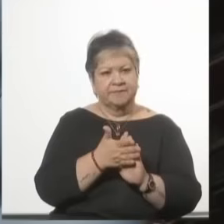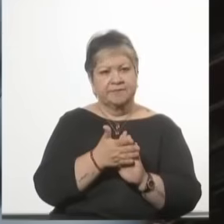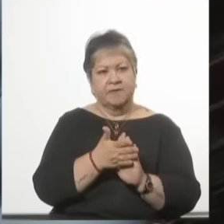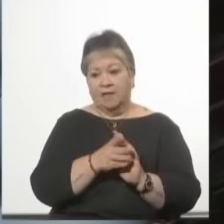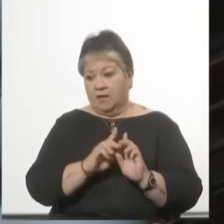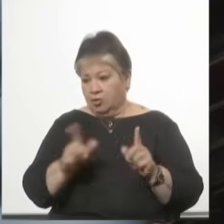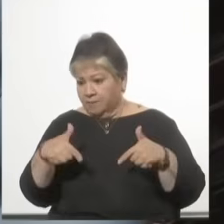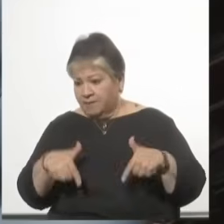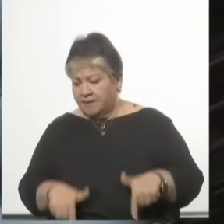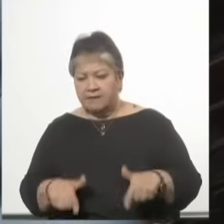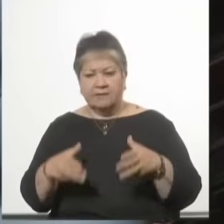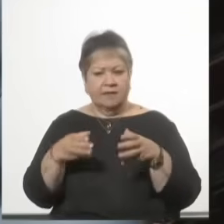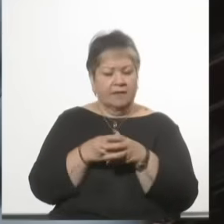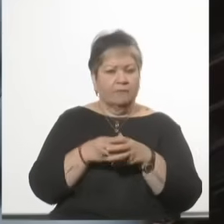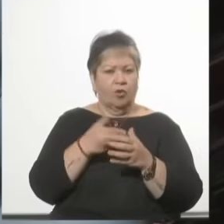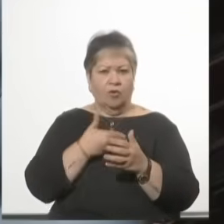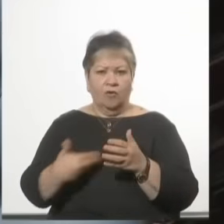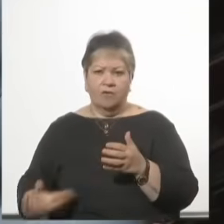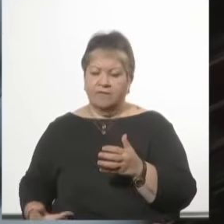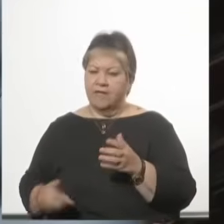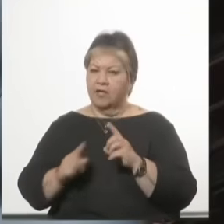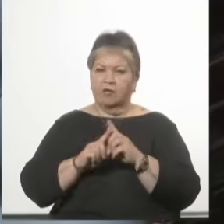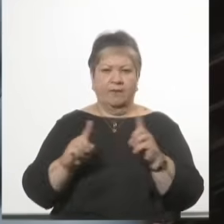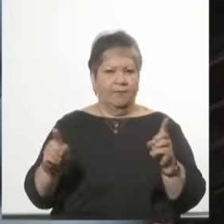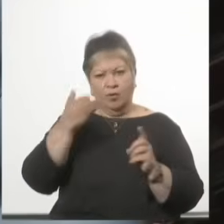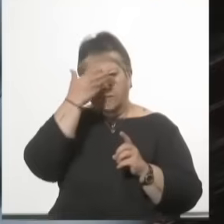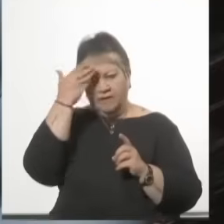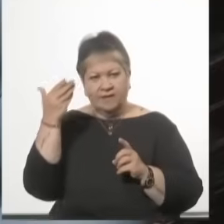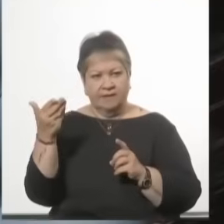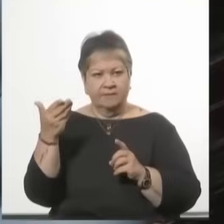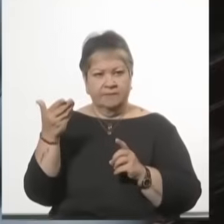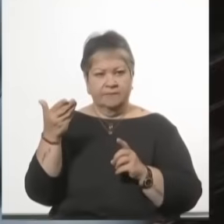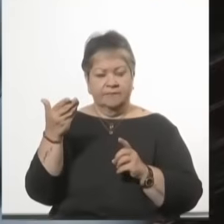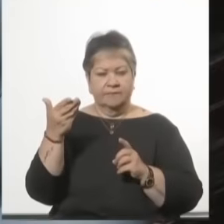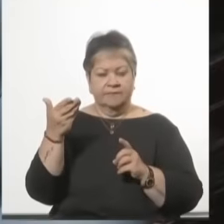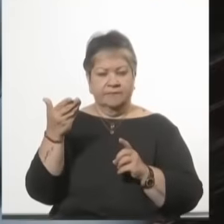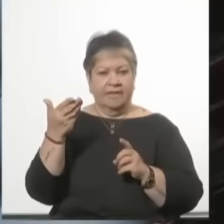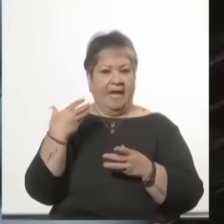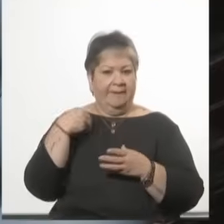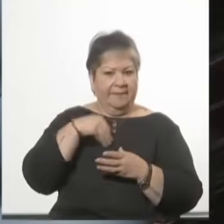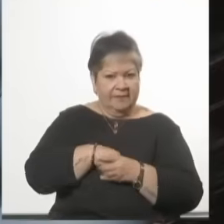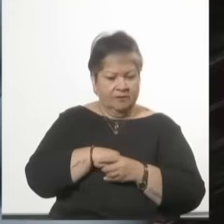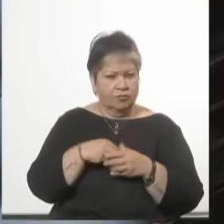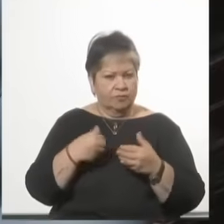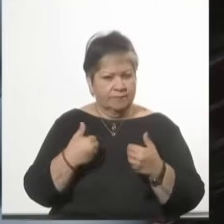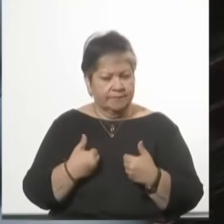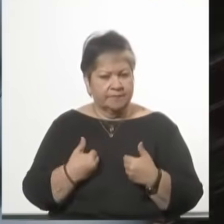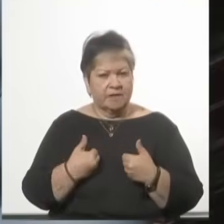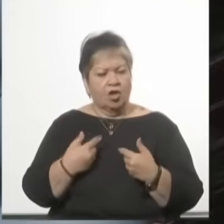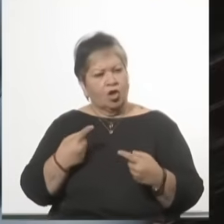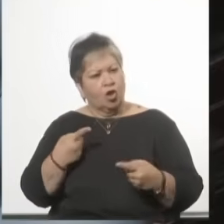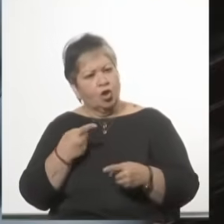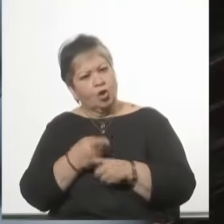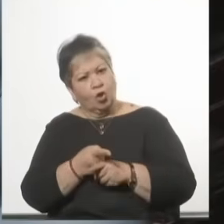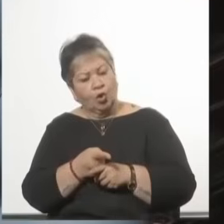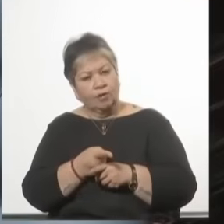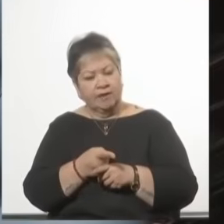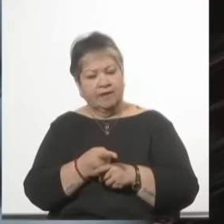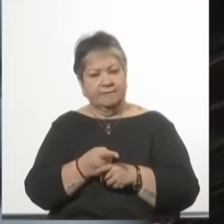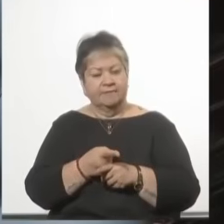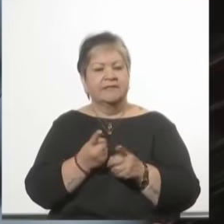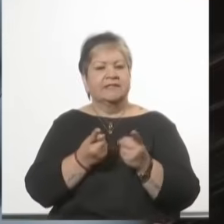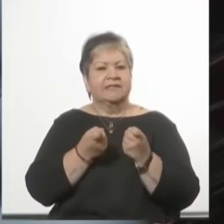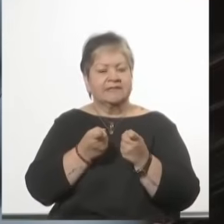ni el equipo de gobierno, ni la propia fuerza política a la que pertenezco, que sea contraria a la imperiosa e